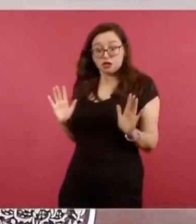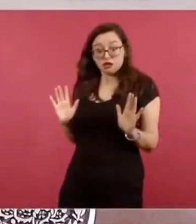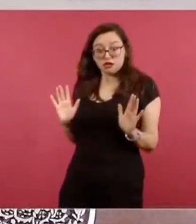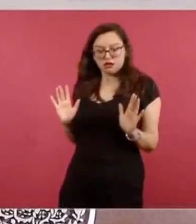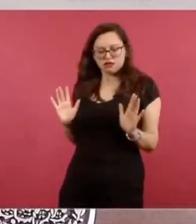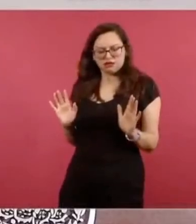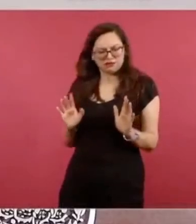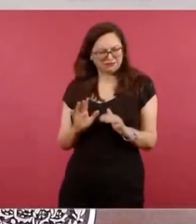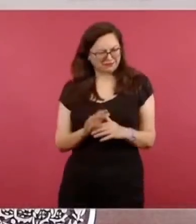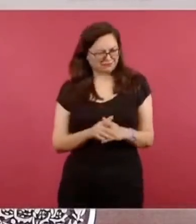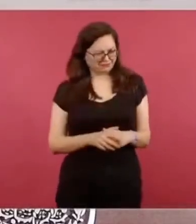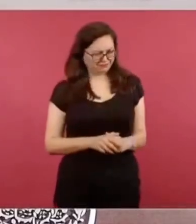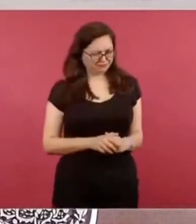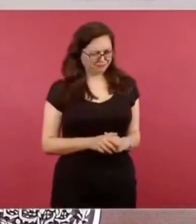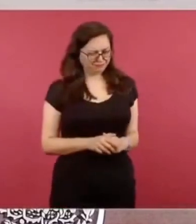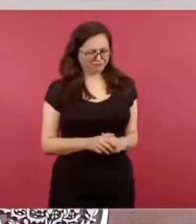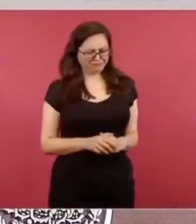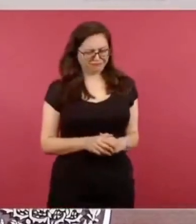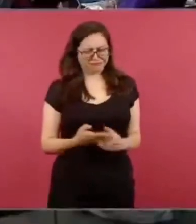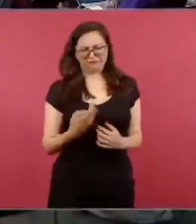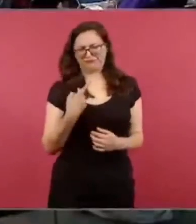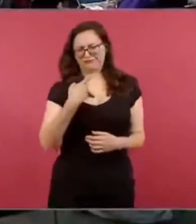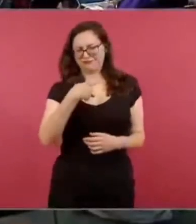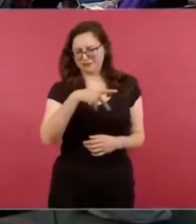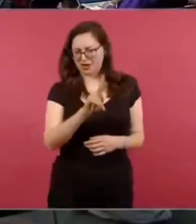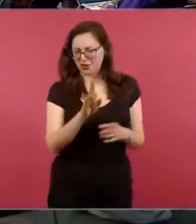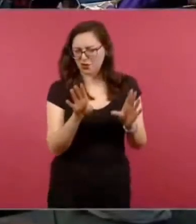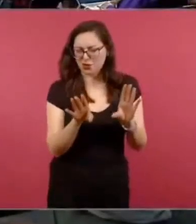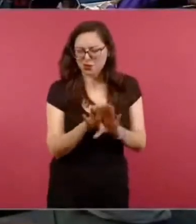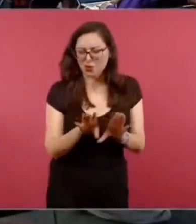Sí, pero esa asociación